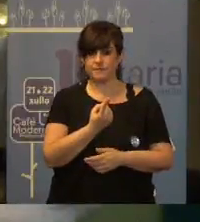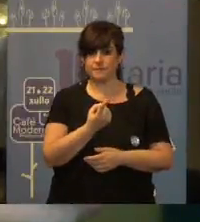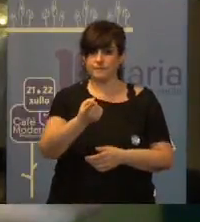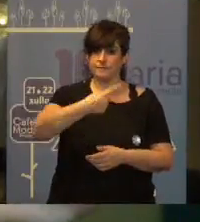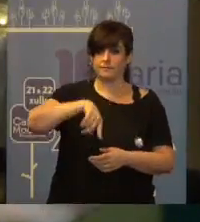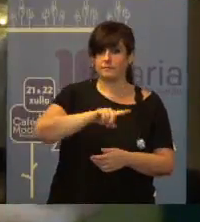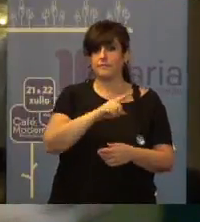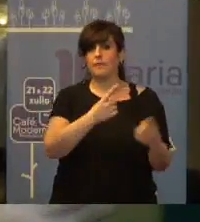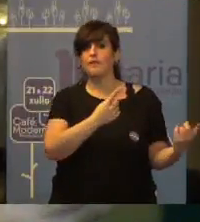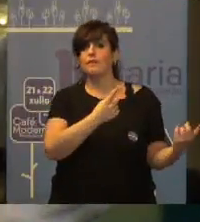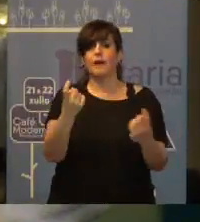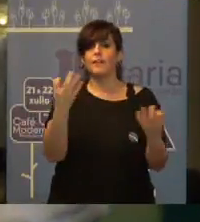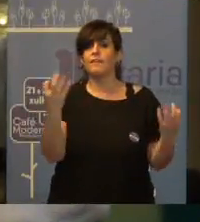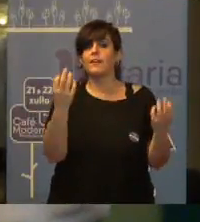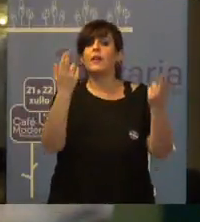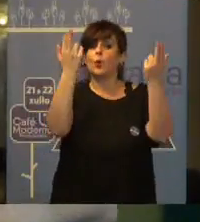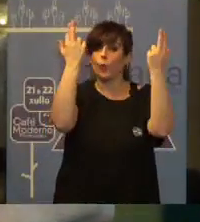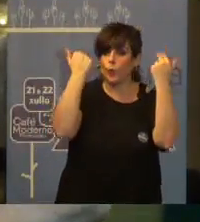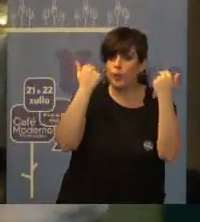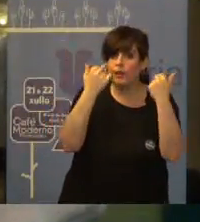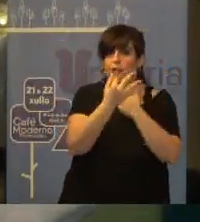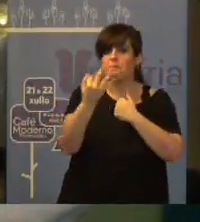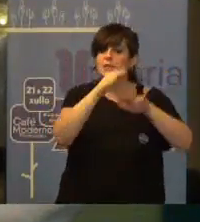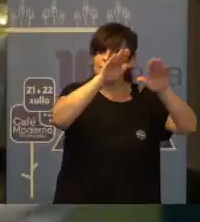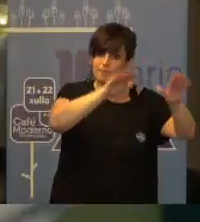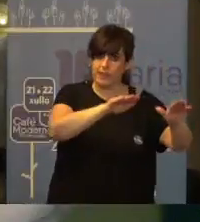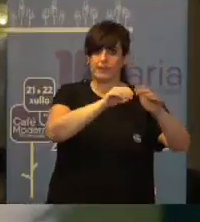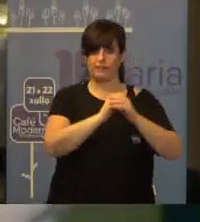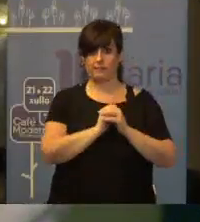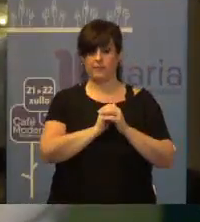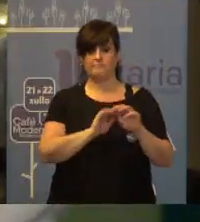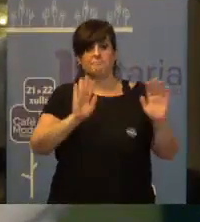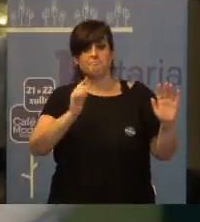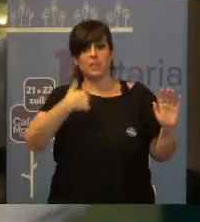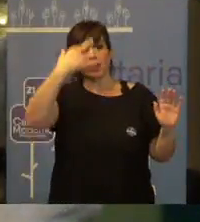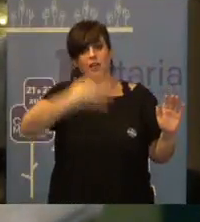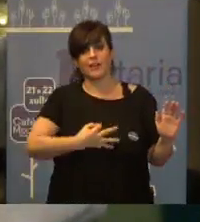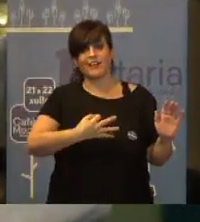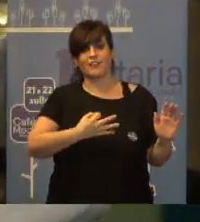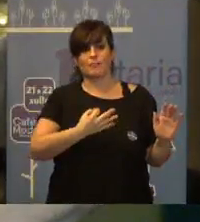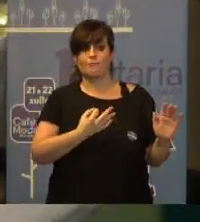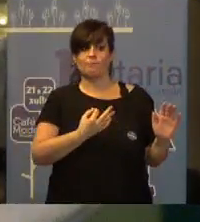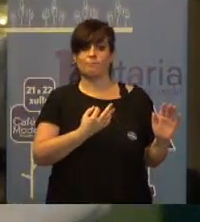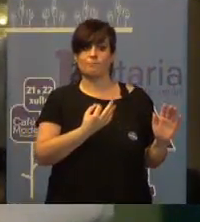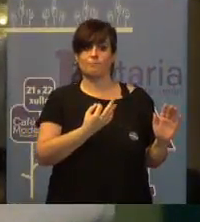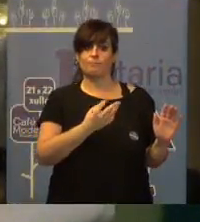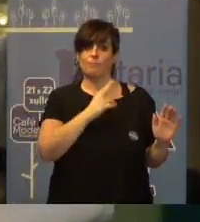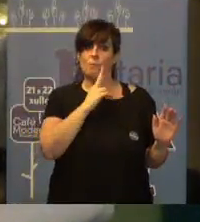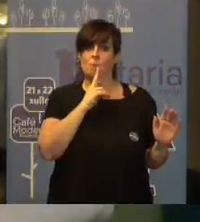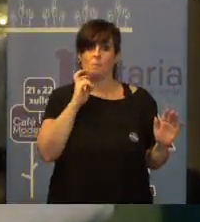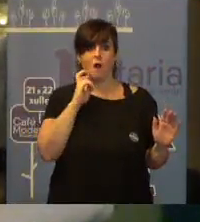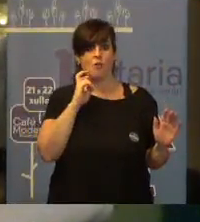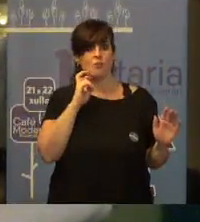precisaba era humildade e lealdade. Pero eu creo que esas son os valores